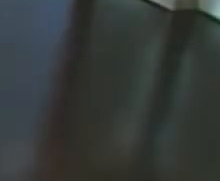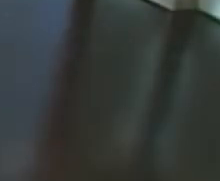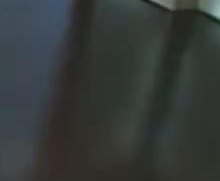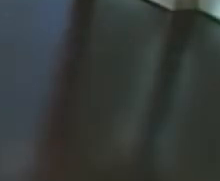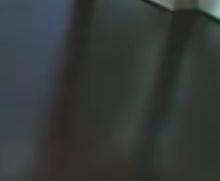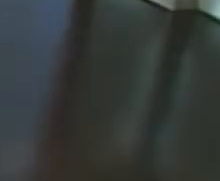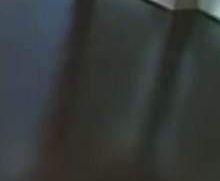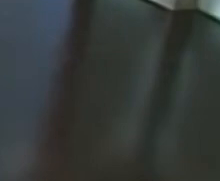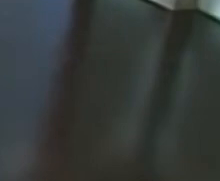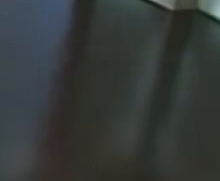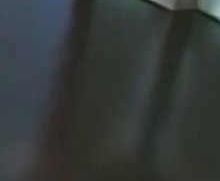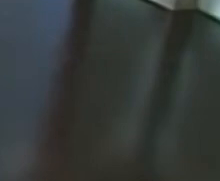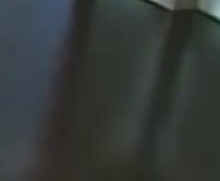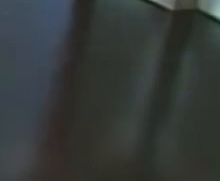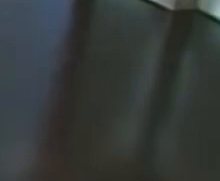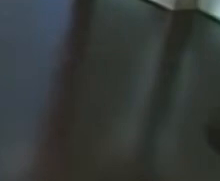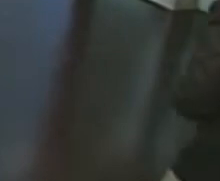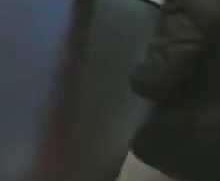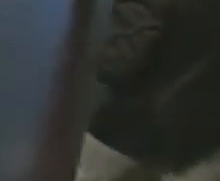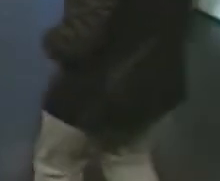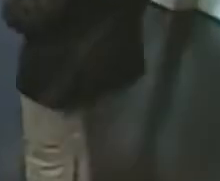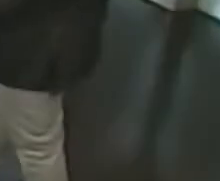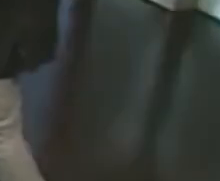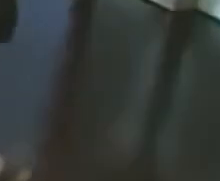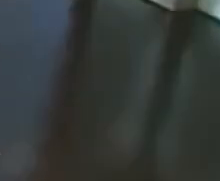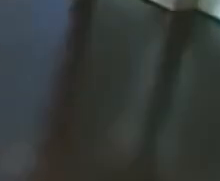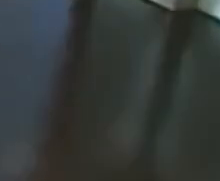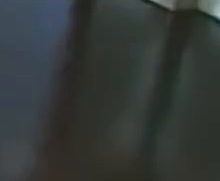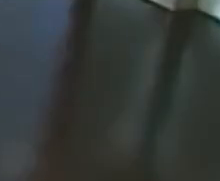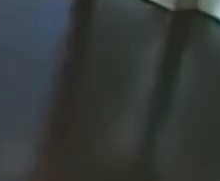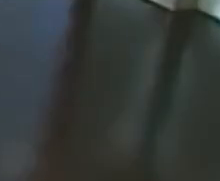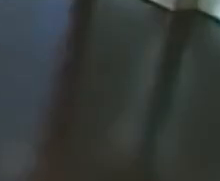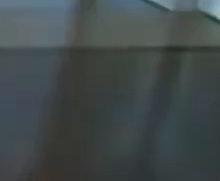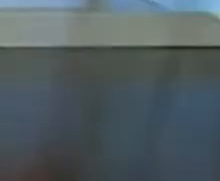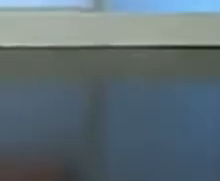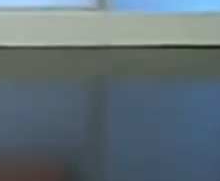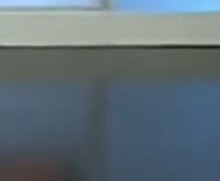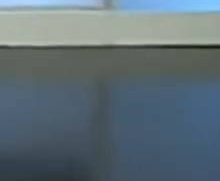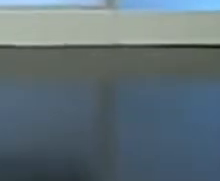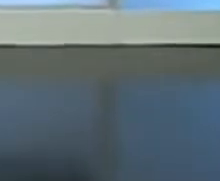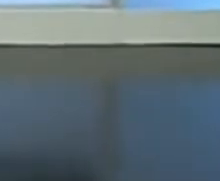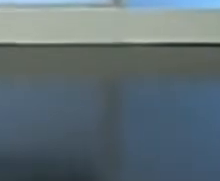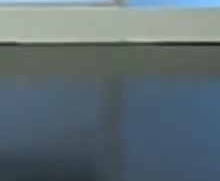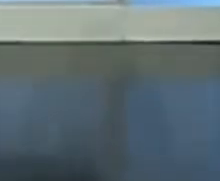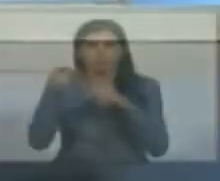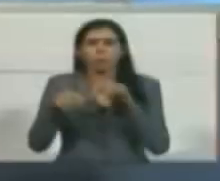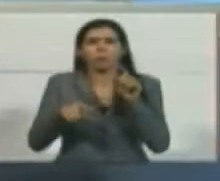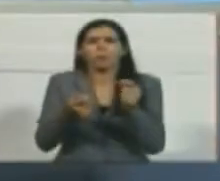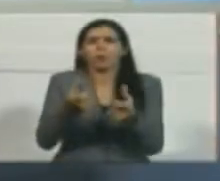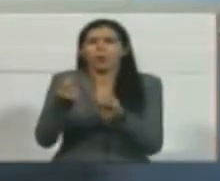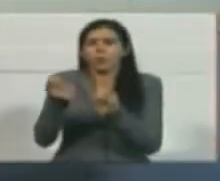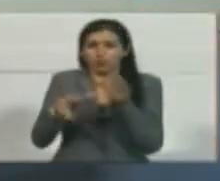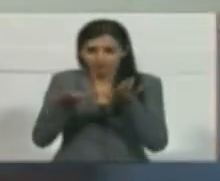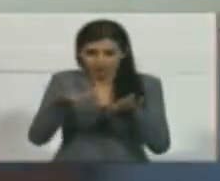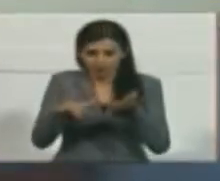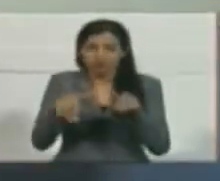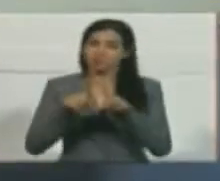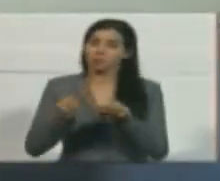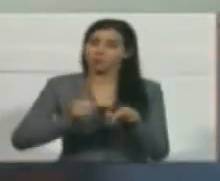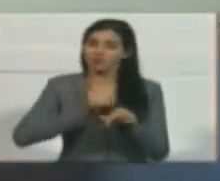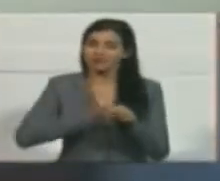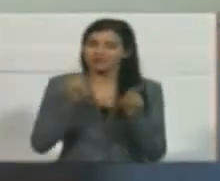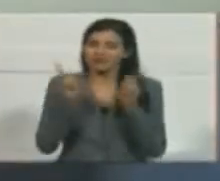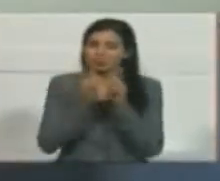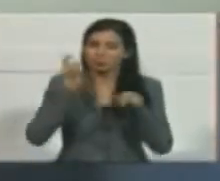Un brevísimo Cayendo y Corriendo. Rara vez no tenemos video nosotros aquí en Cayendo y Corriendo, pero vamos a aprovechar